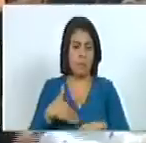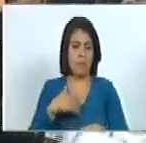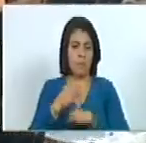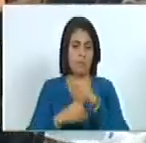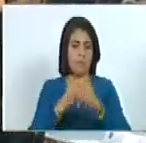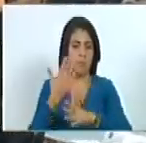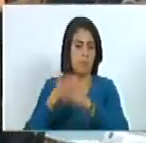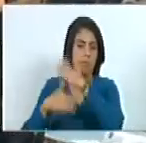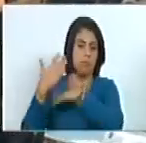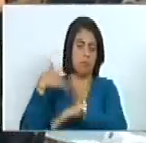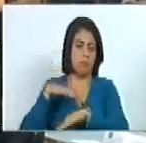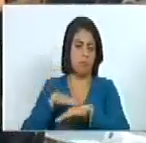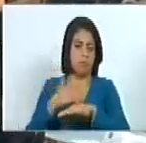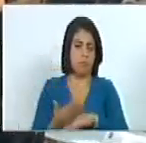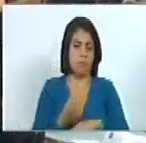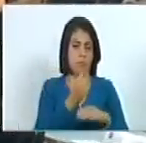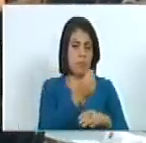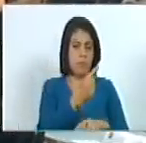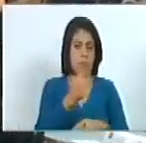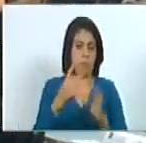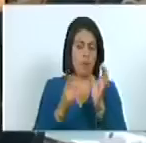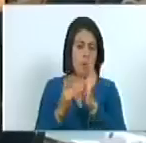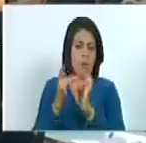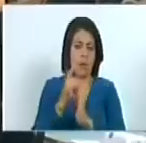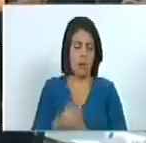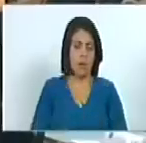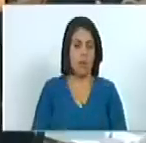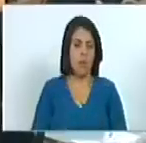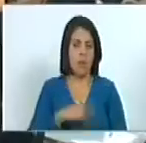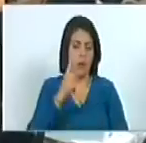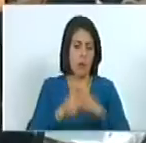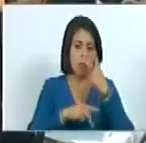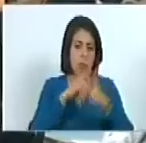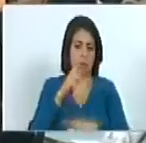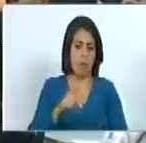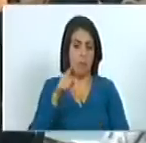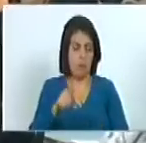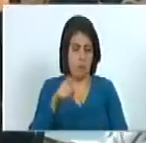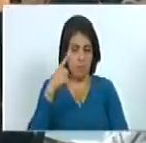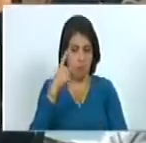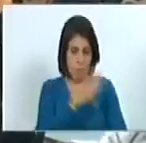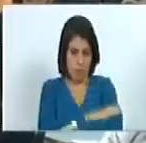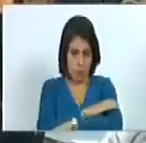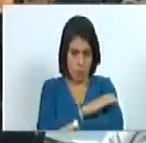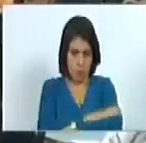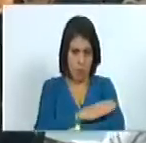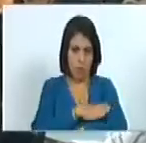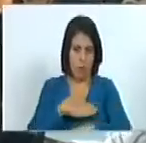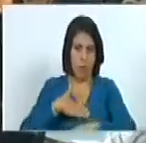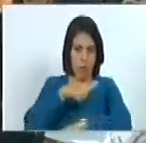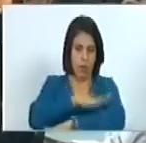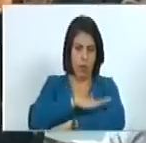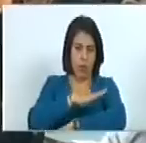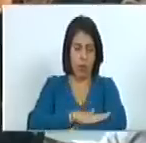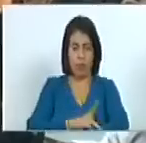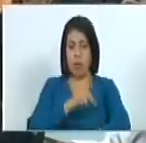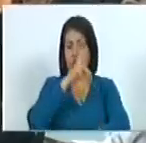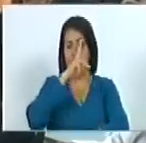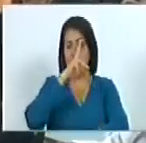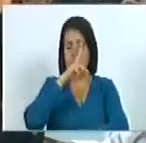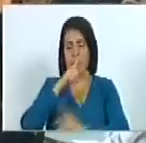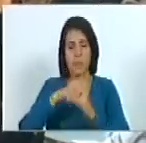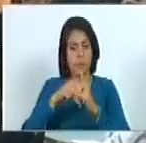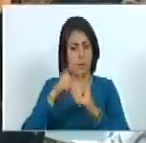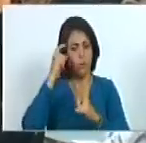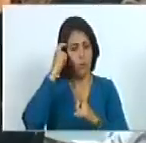hecho anteriormente el 11 de abril. Políticos de extrema derecha que tienen una conducta pendular. Un